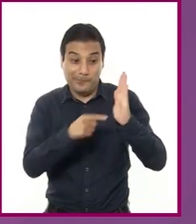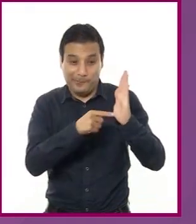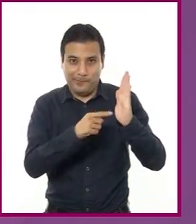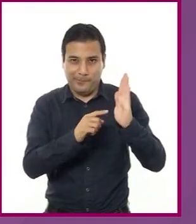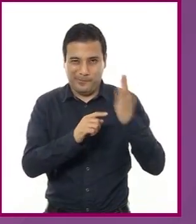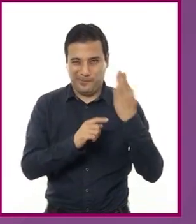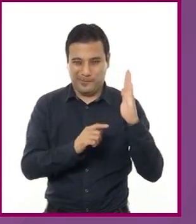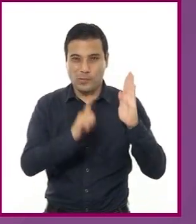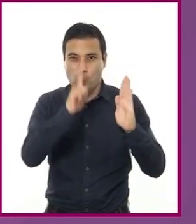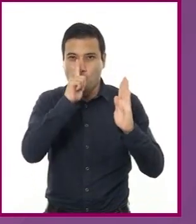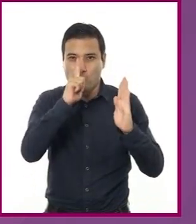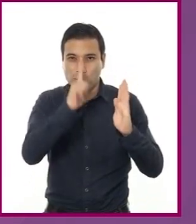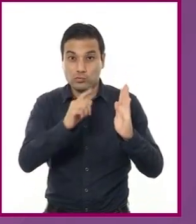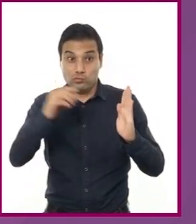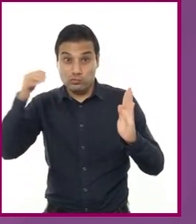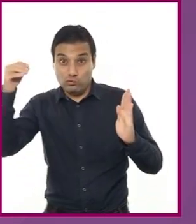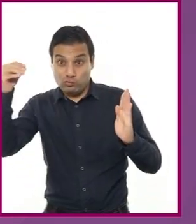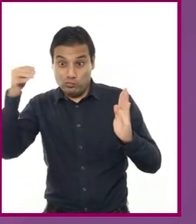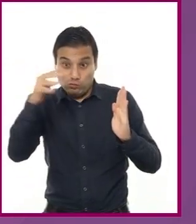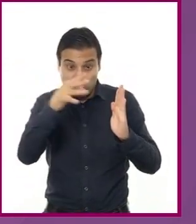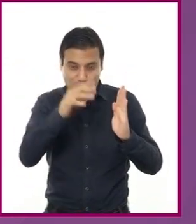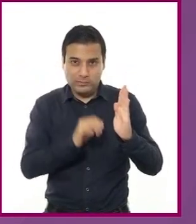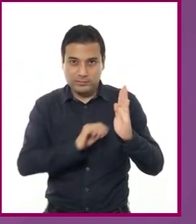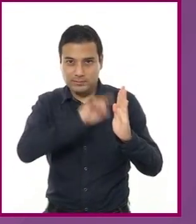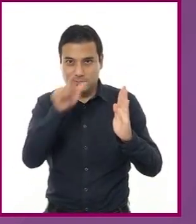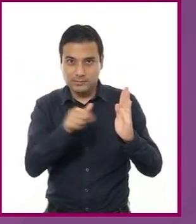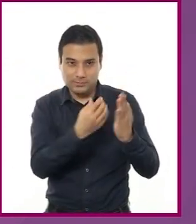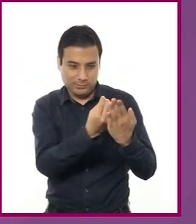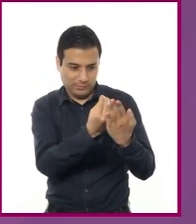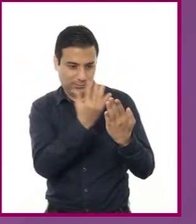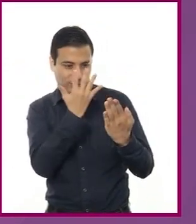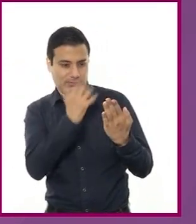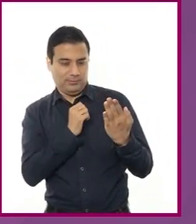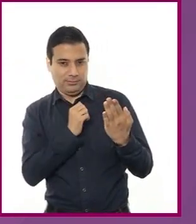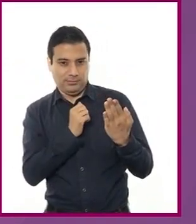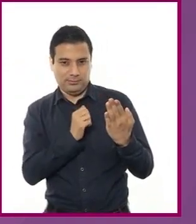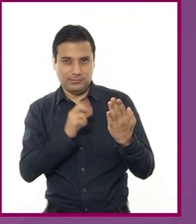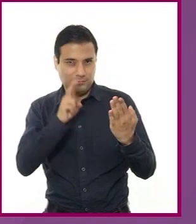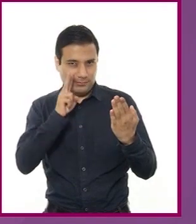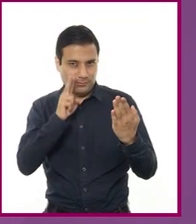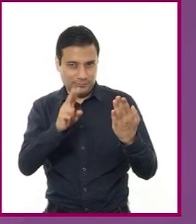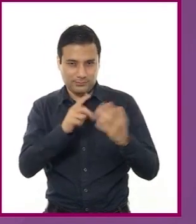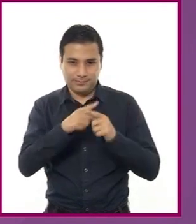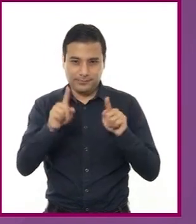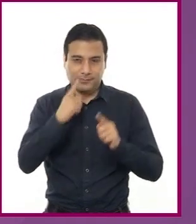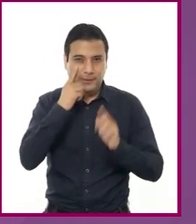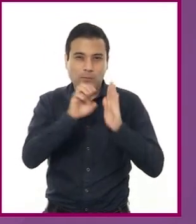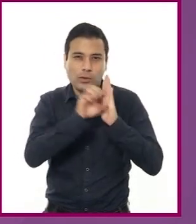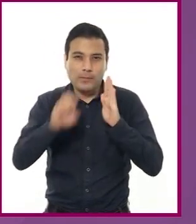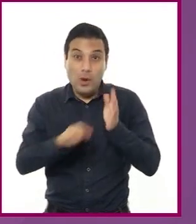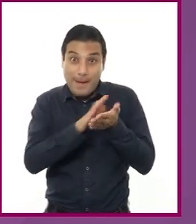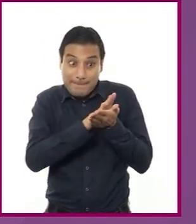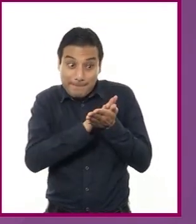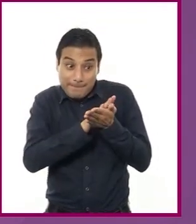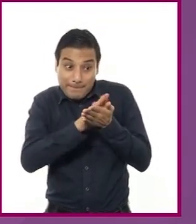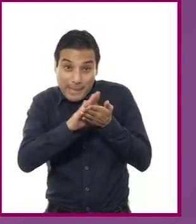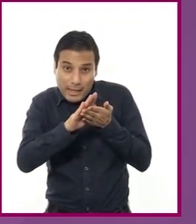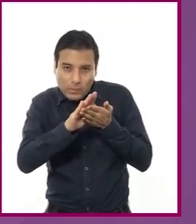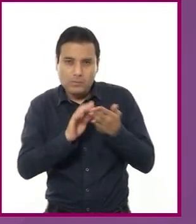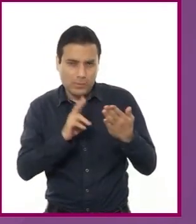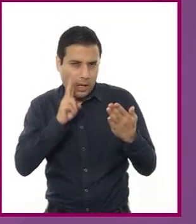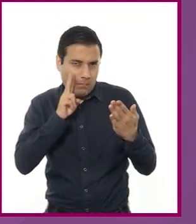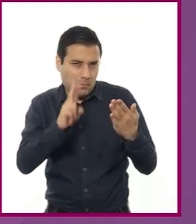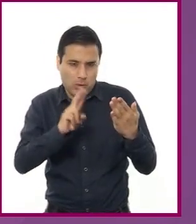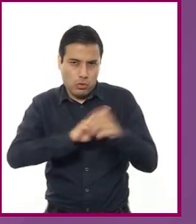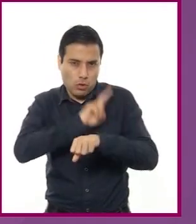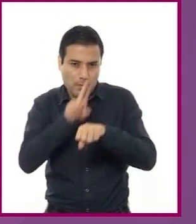superficie, proyectando una imagen virtual, simétrica y derecha cuando el espejo es plano, o invertida y